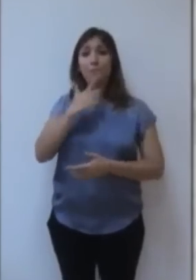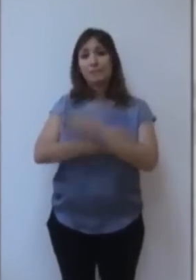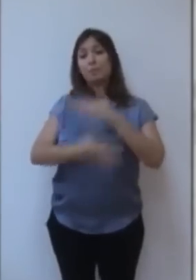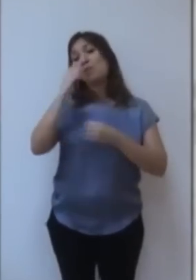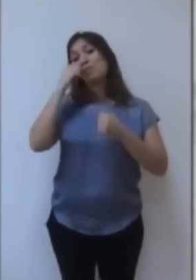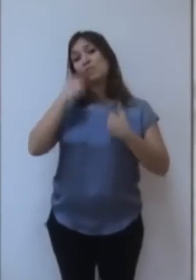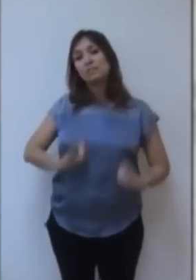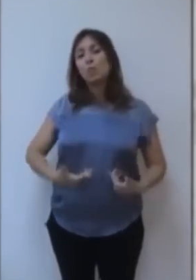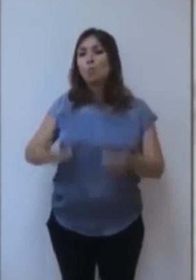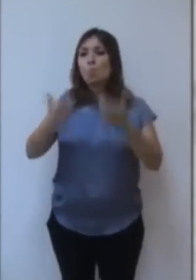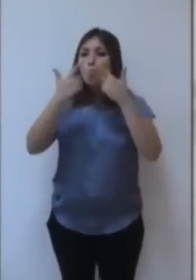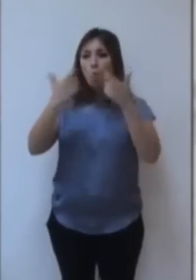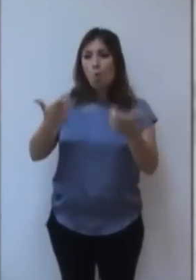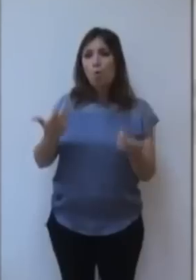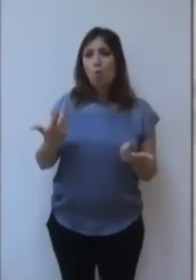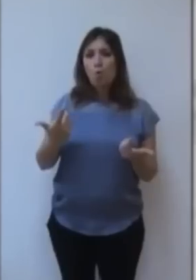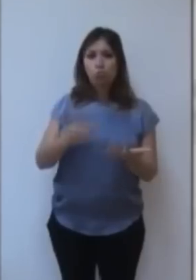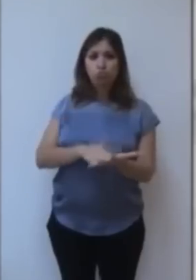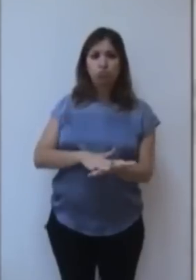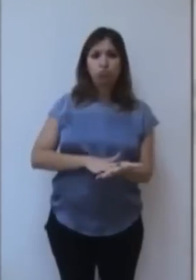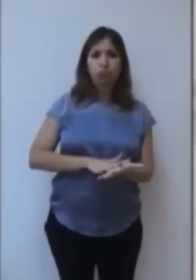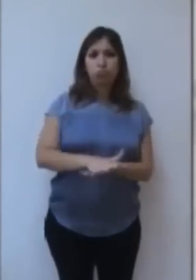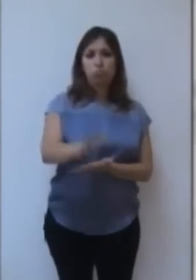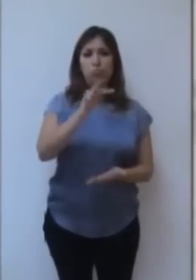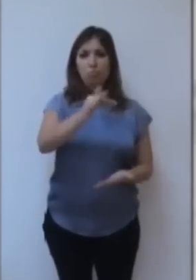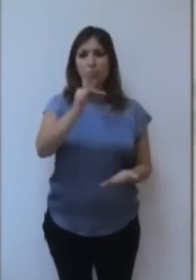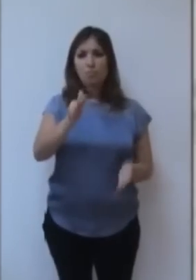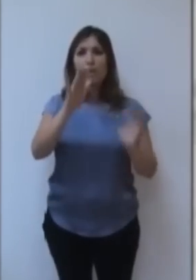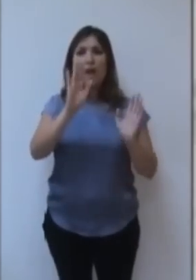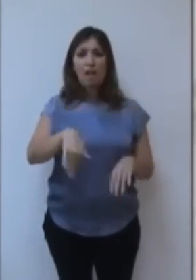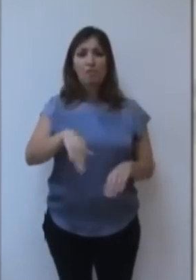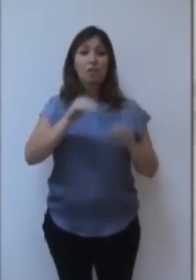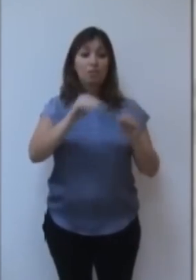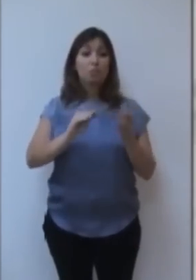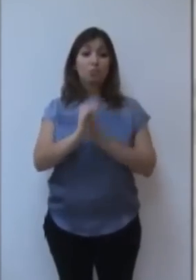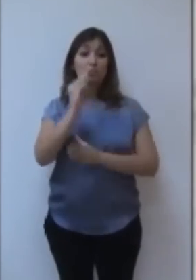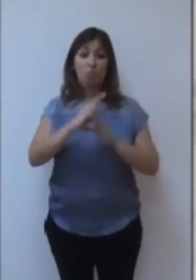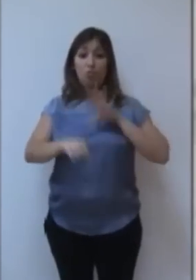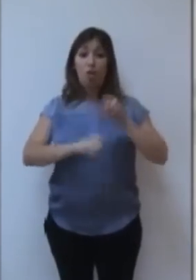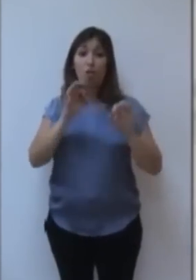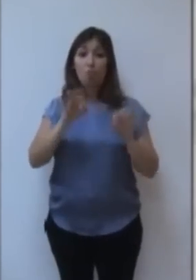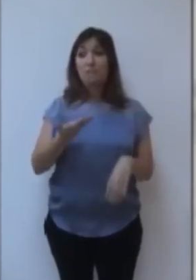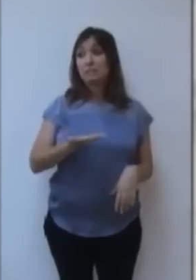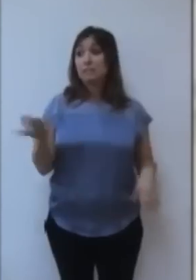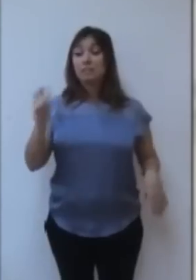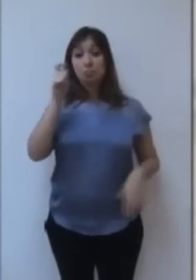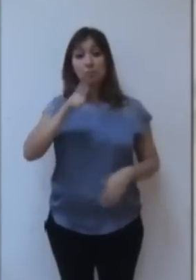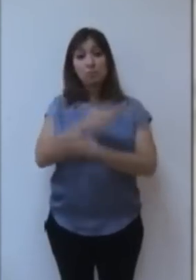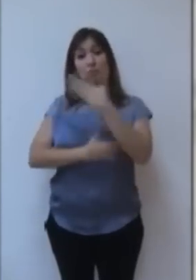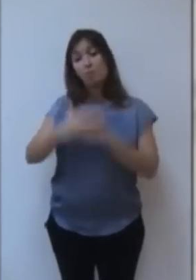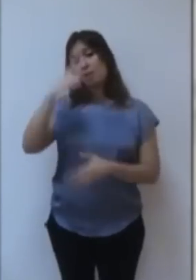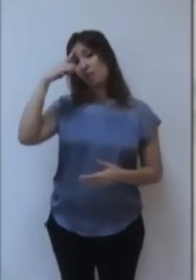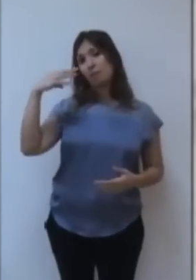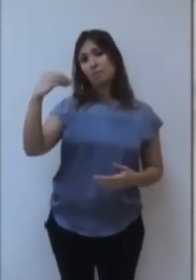discapacidad física sí que se llega, ¿no? a más población y al final van a acabar comprando sus productos. En el caso de la persona con discapacidad